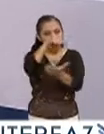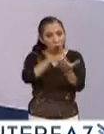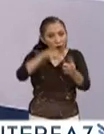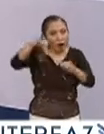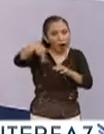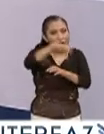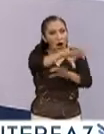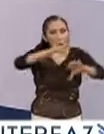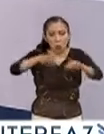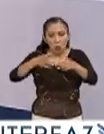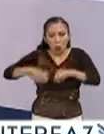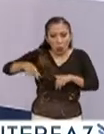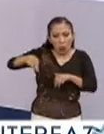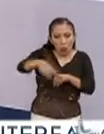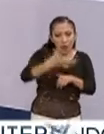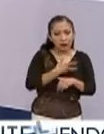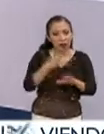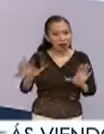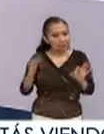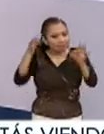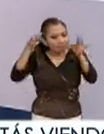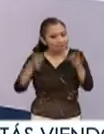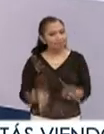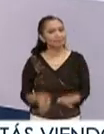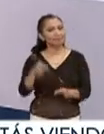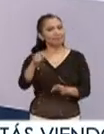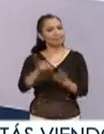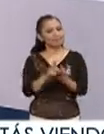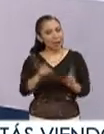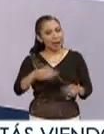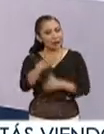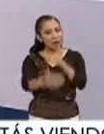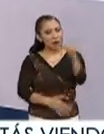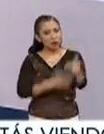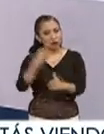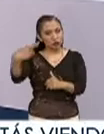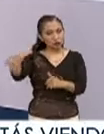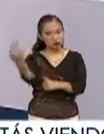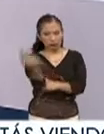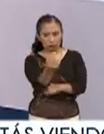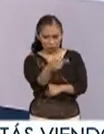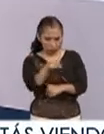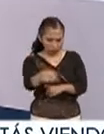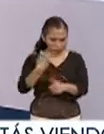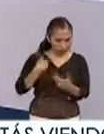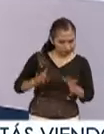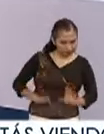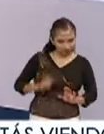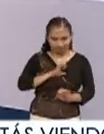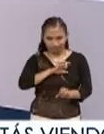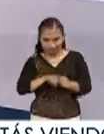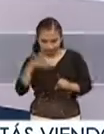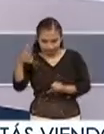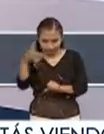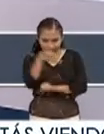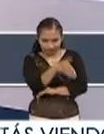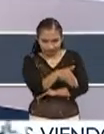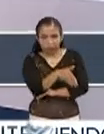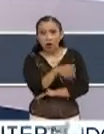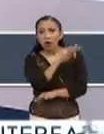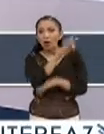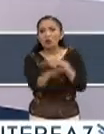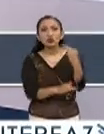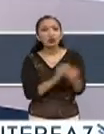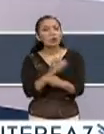localidades y comunidades de nuestro país cuente con un desarrollo que se adapte a sus necesidades y a sus características particulares.